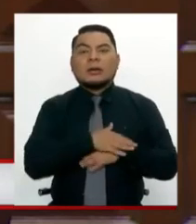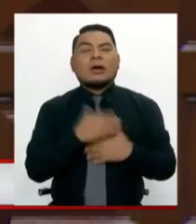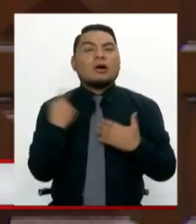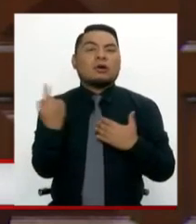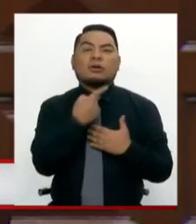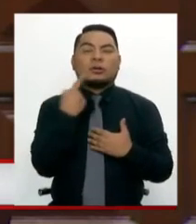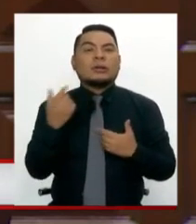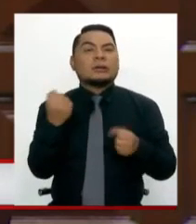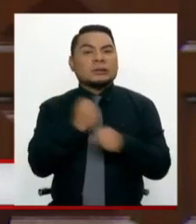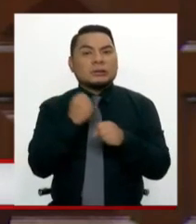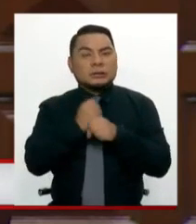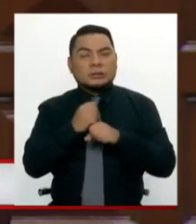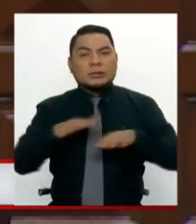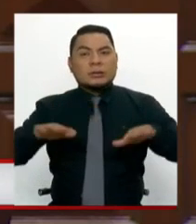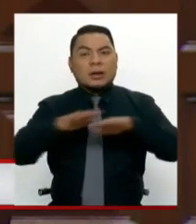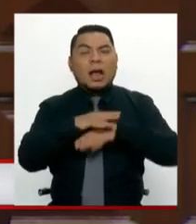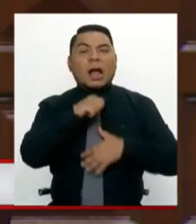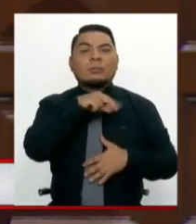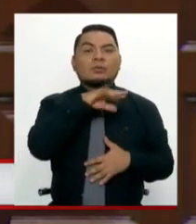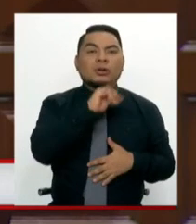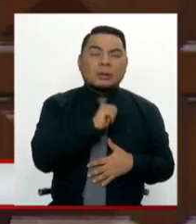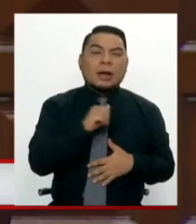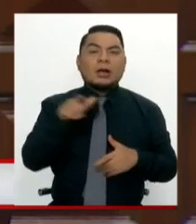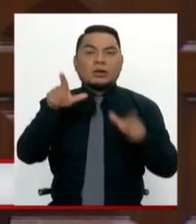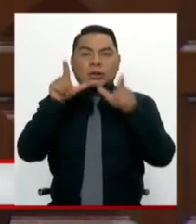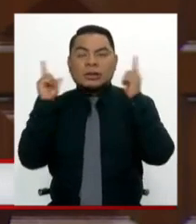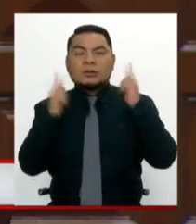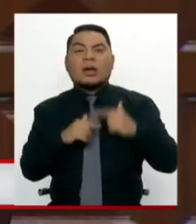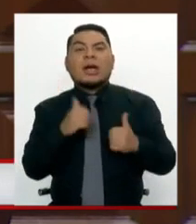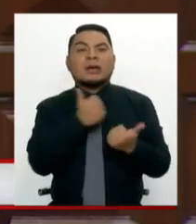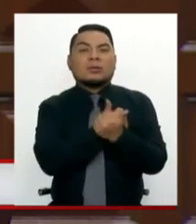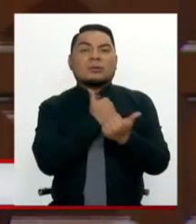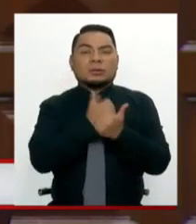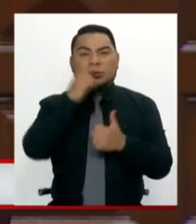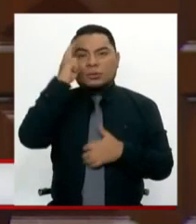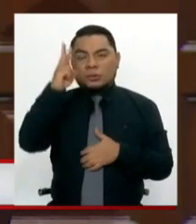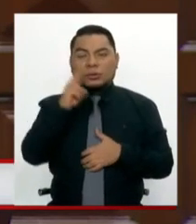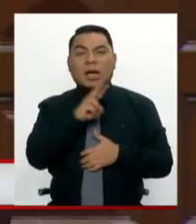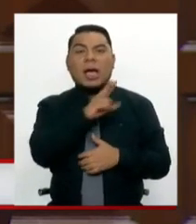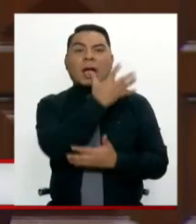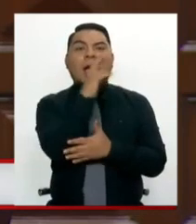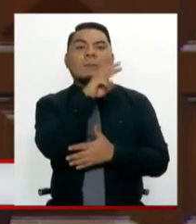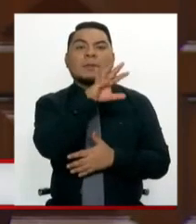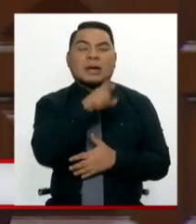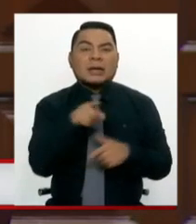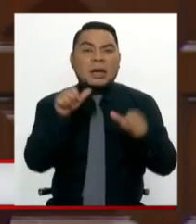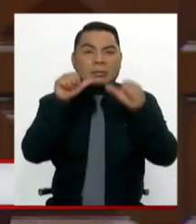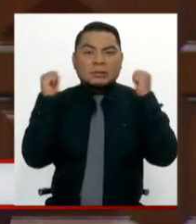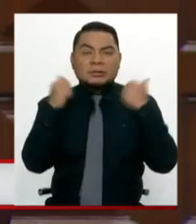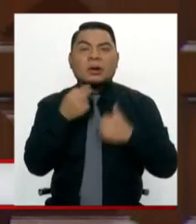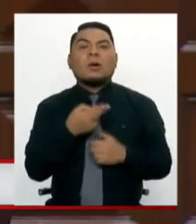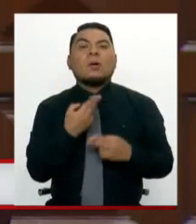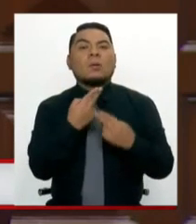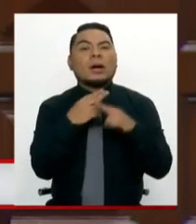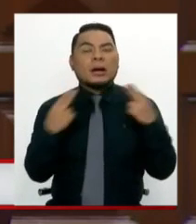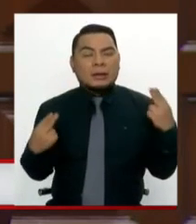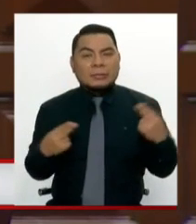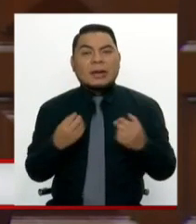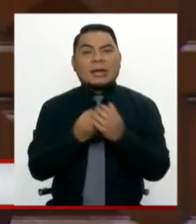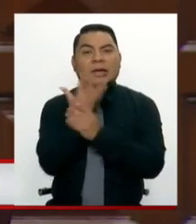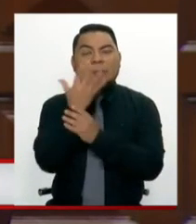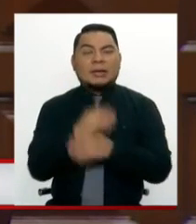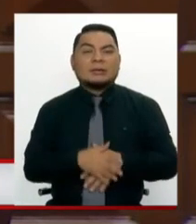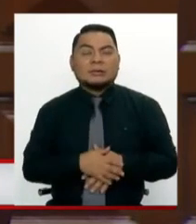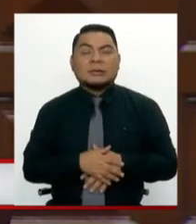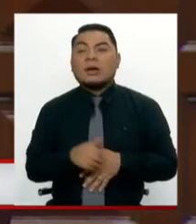ámbitos territoriales de Apurímac, Loreto, Ayacucho, Cusco, El Brain, Amazonas, Huancavelica y Arequipa, entre